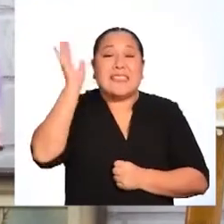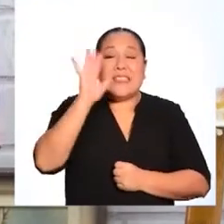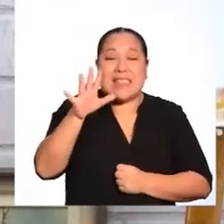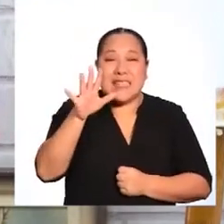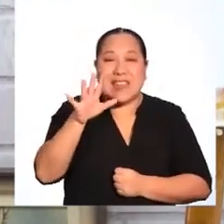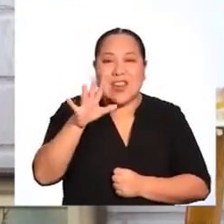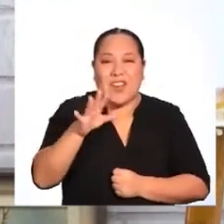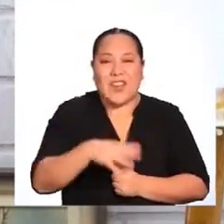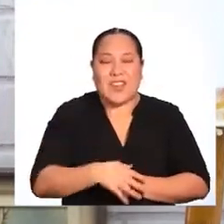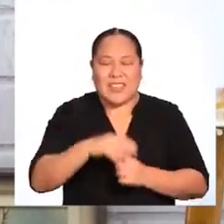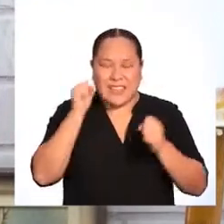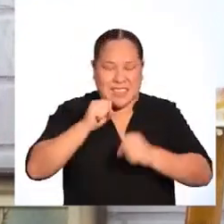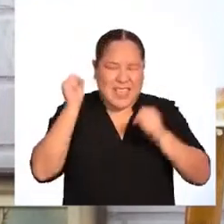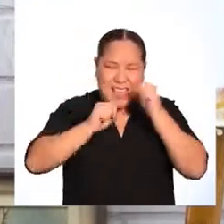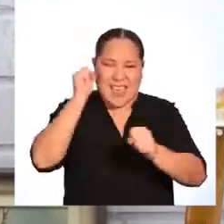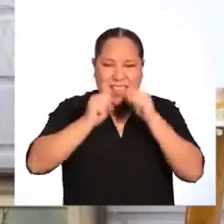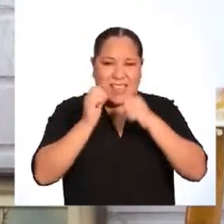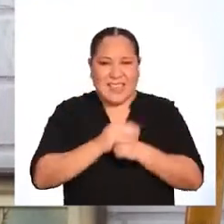5